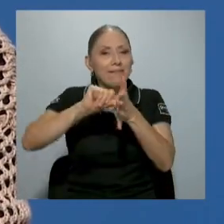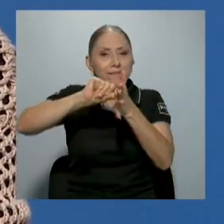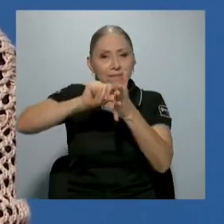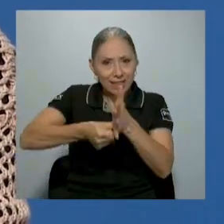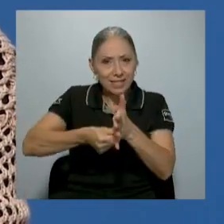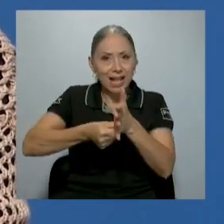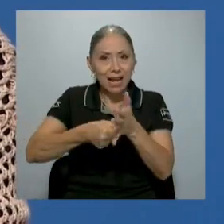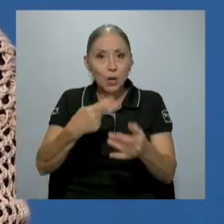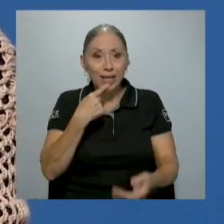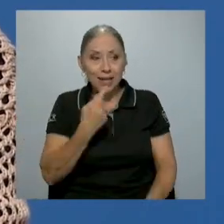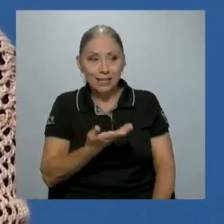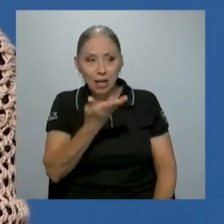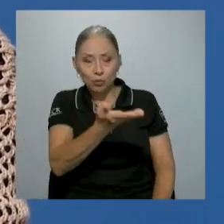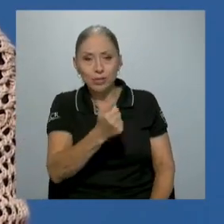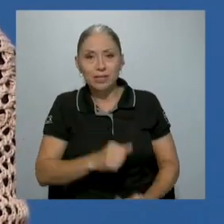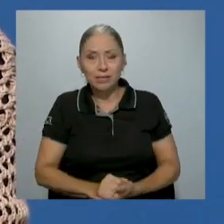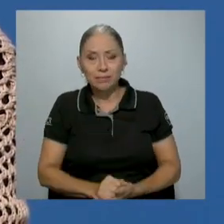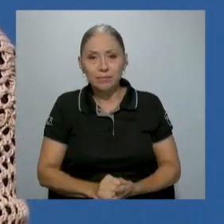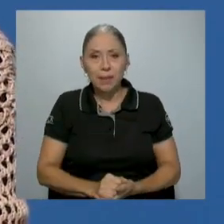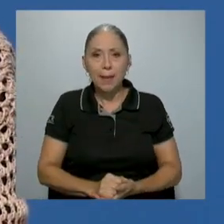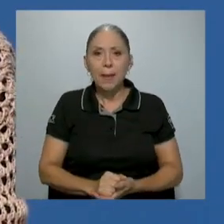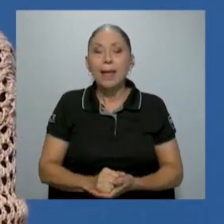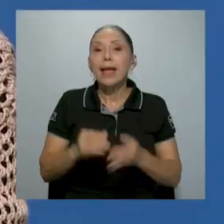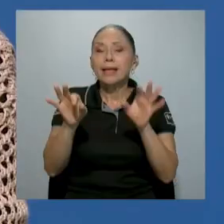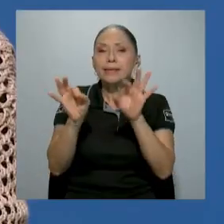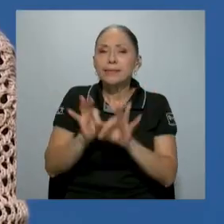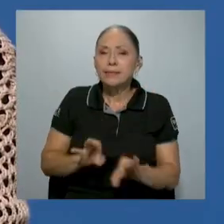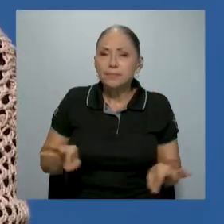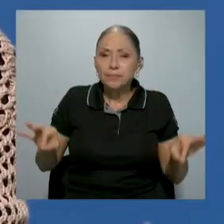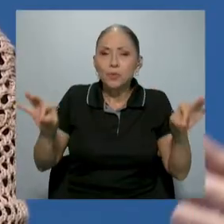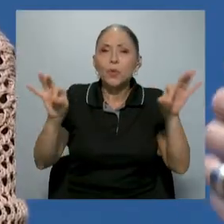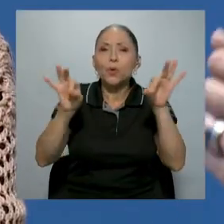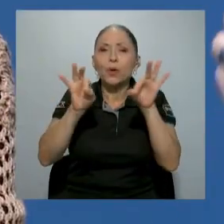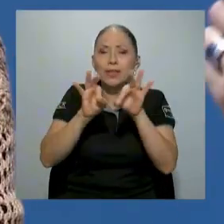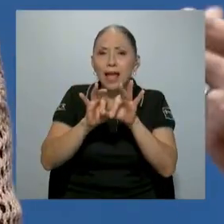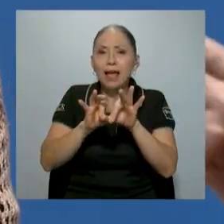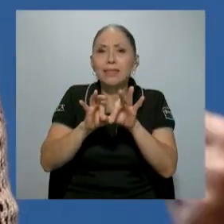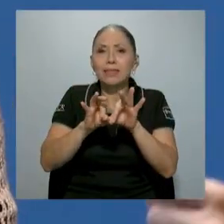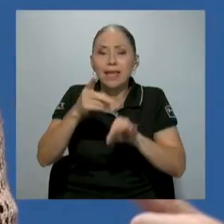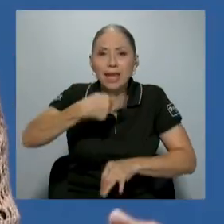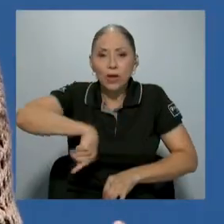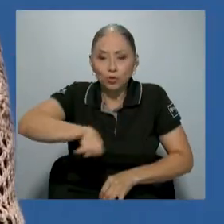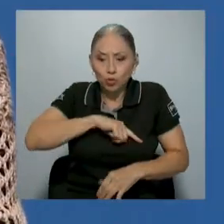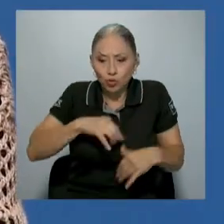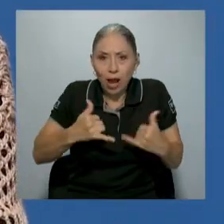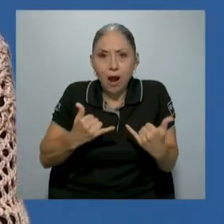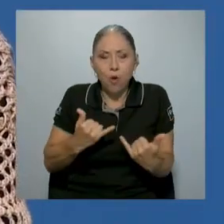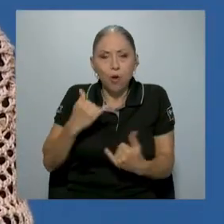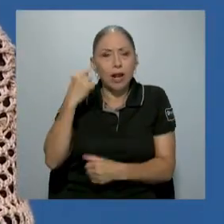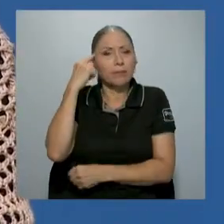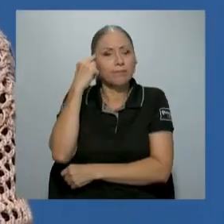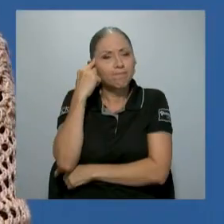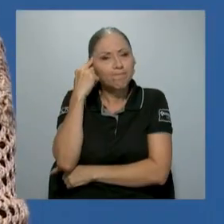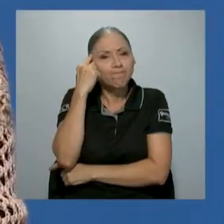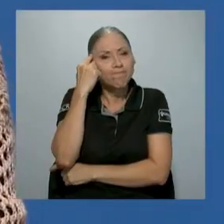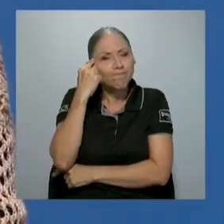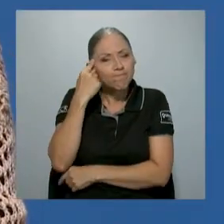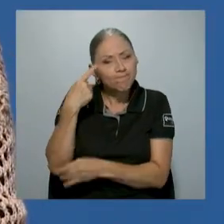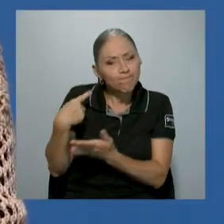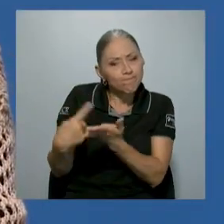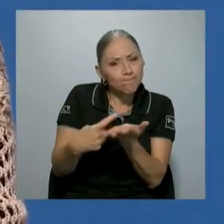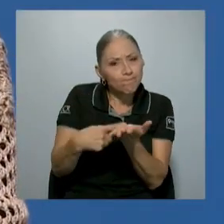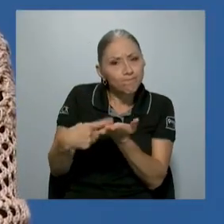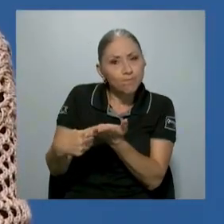que Agustín ha señalado, pero que es importante la reflexión que hagamos hoy día, porque la